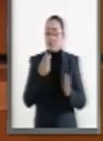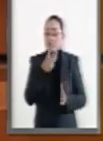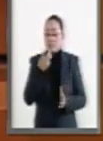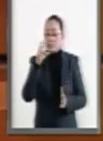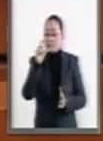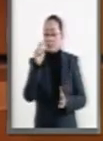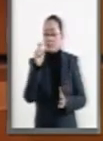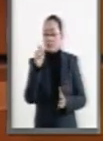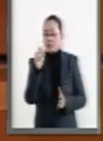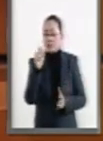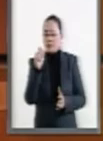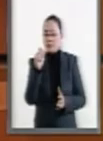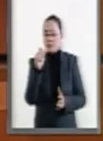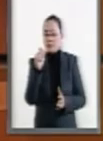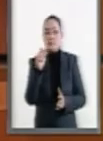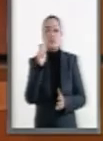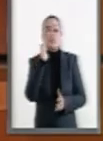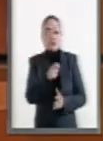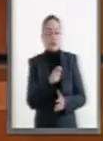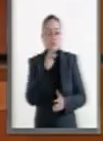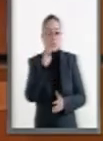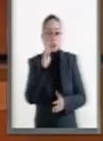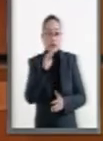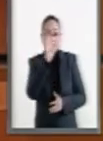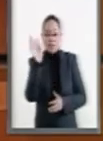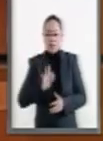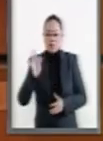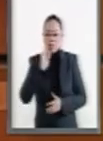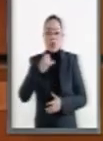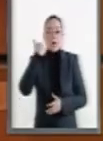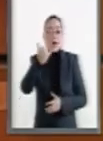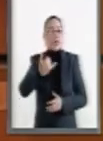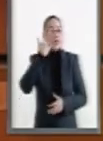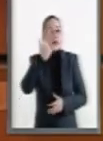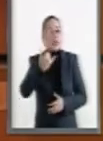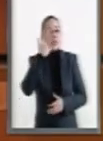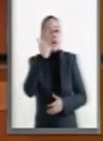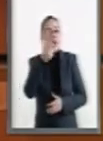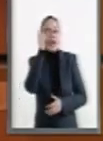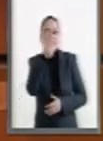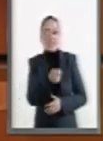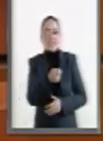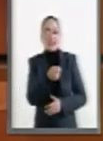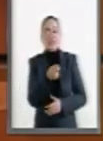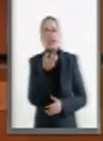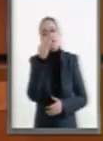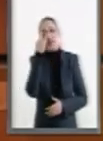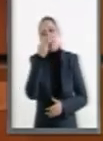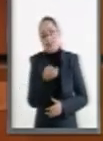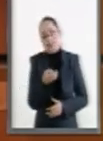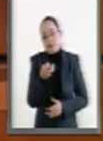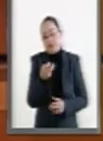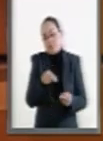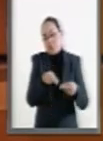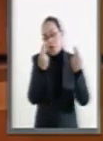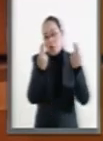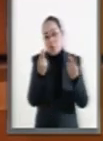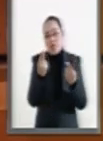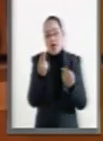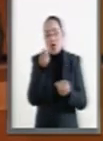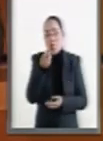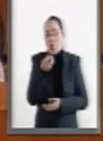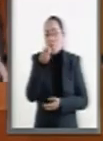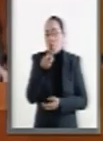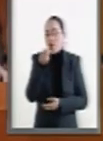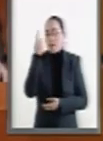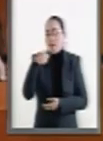52.828.320, es decir, el 90% de estas llamadas fueron llamadas de broma o